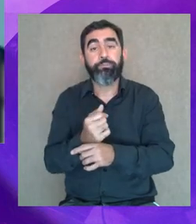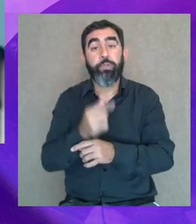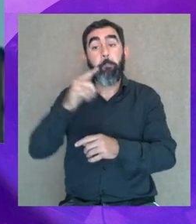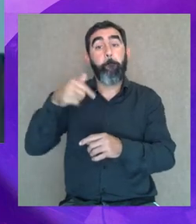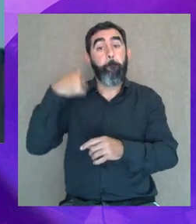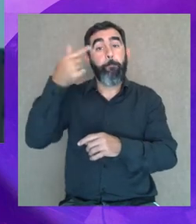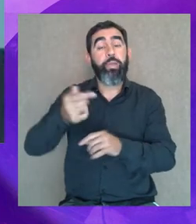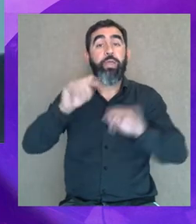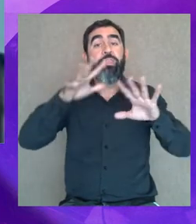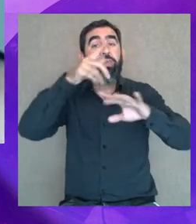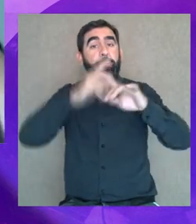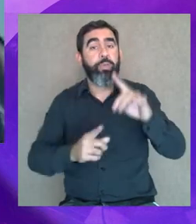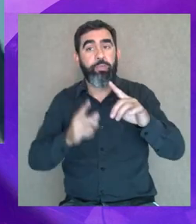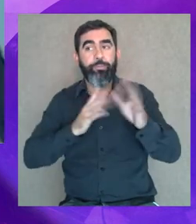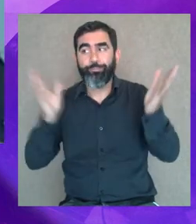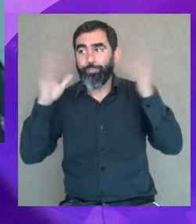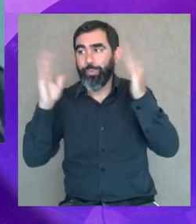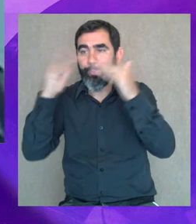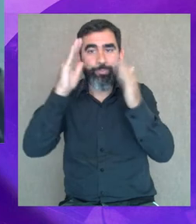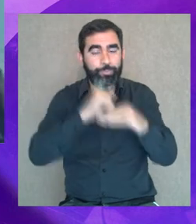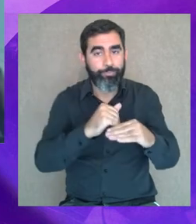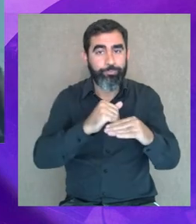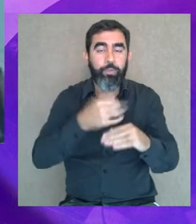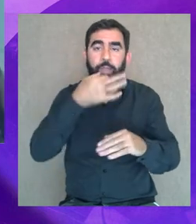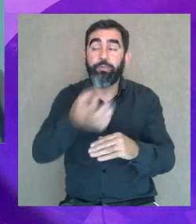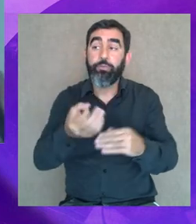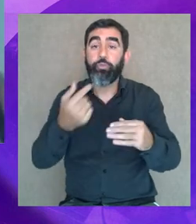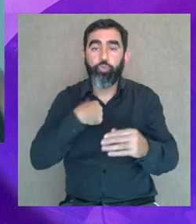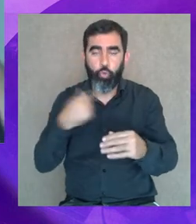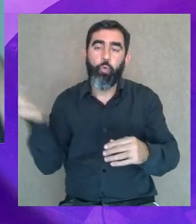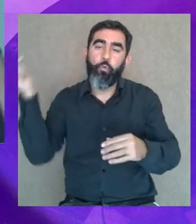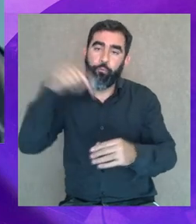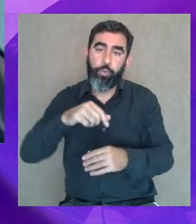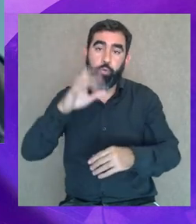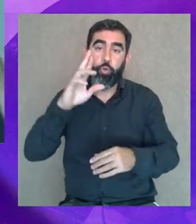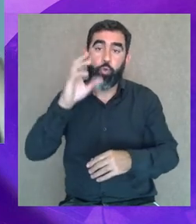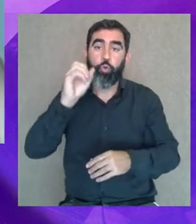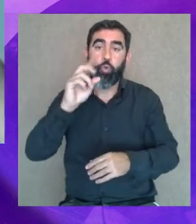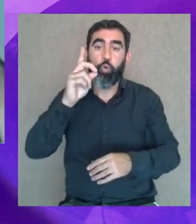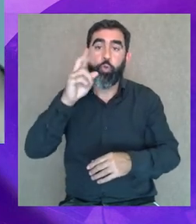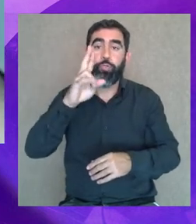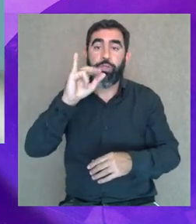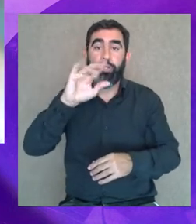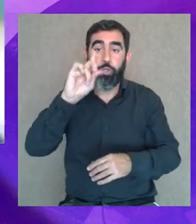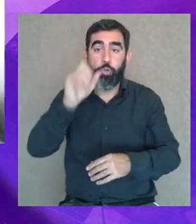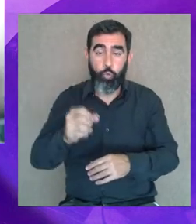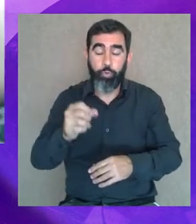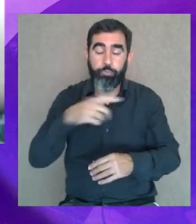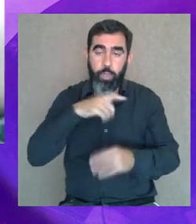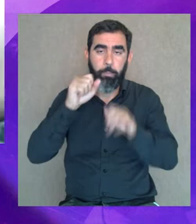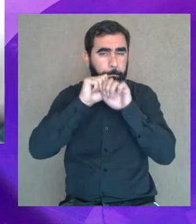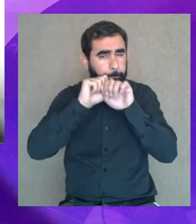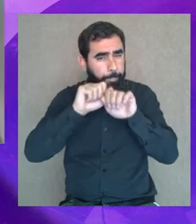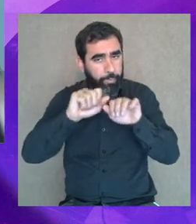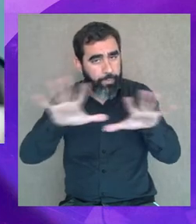mañana no podía y digo bueno yo vengo en plena pandemia tenía que ir hasta su casa del